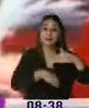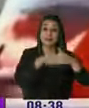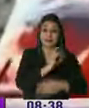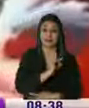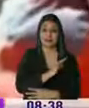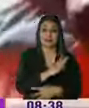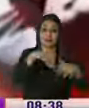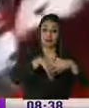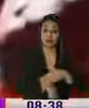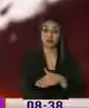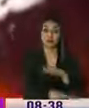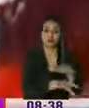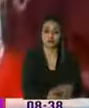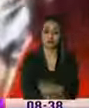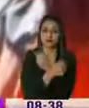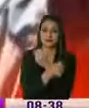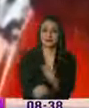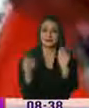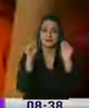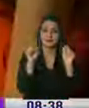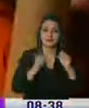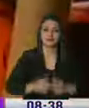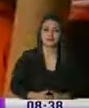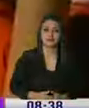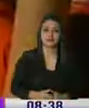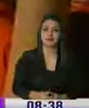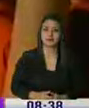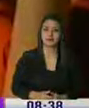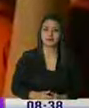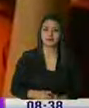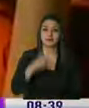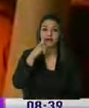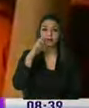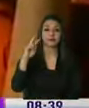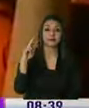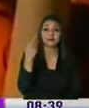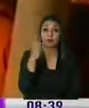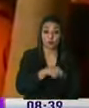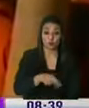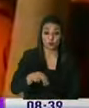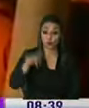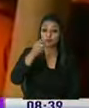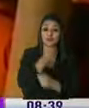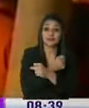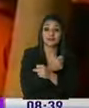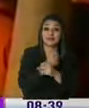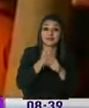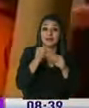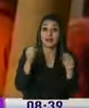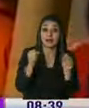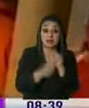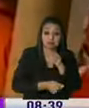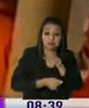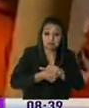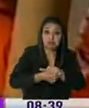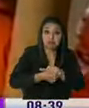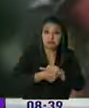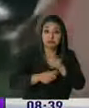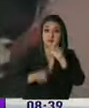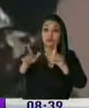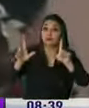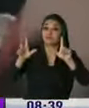tierra iban a ser rescatados. El segundo hombre en salir a la superficie y quien a lo largo del confinamiento se robó las